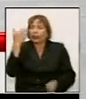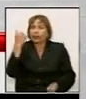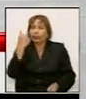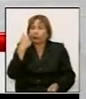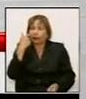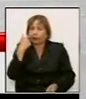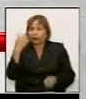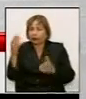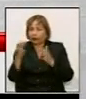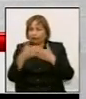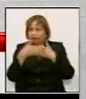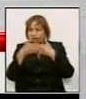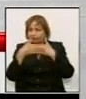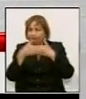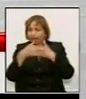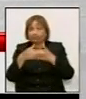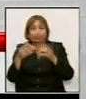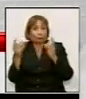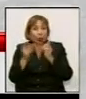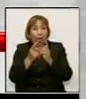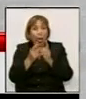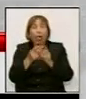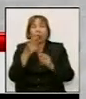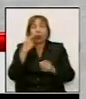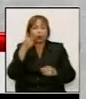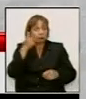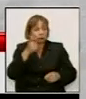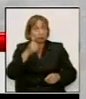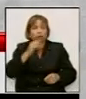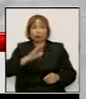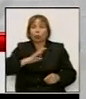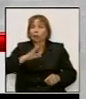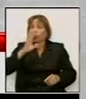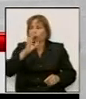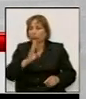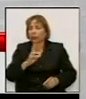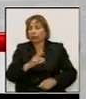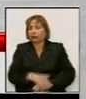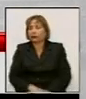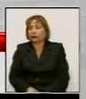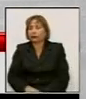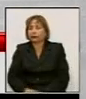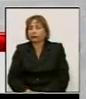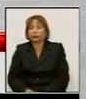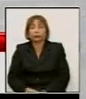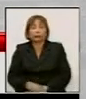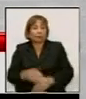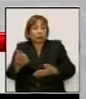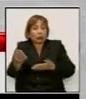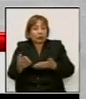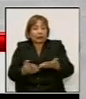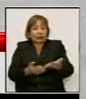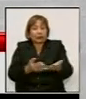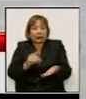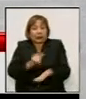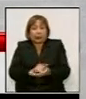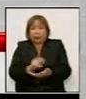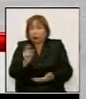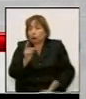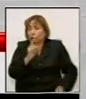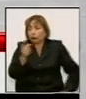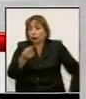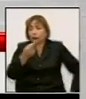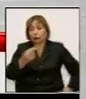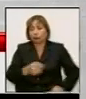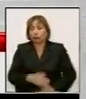cerca. Fue un hombre decente, un hombre ético, y nos debe de servir de ejemplo, no